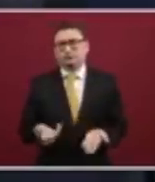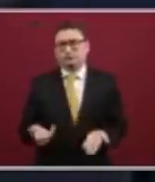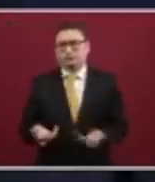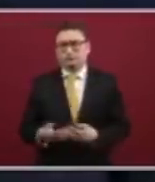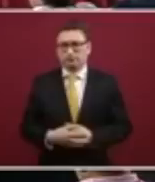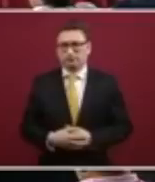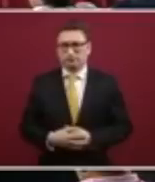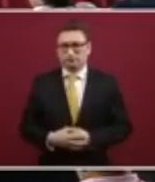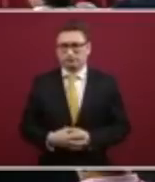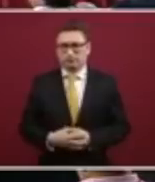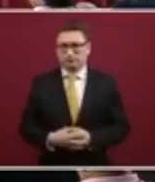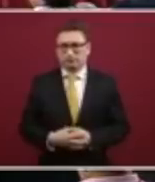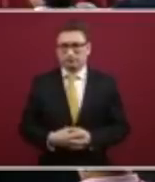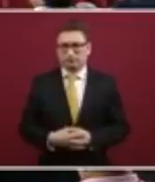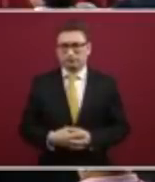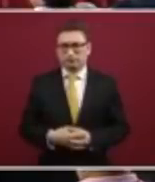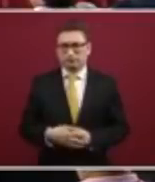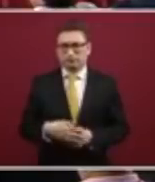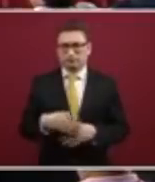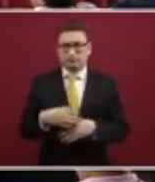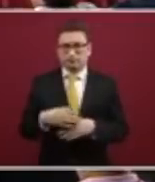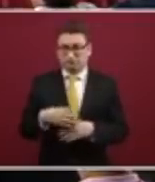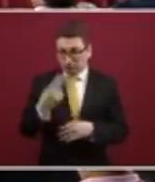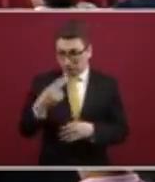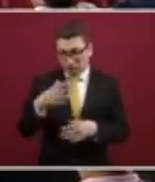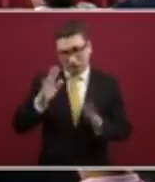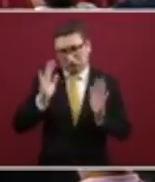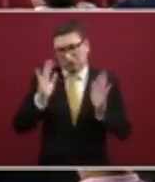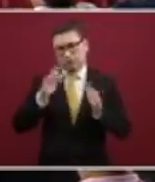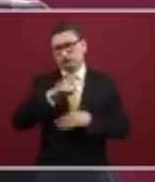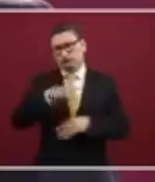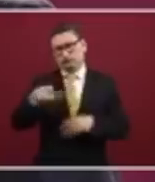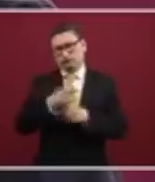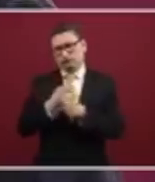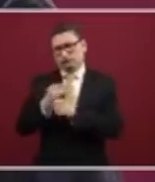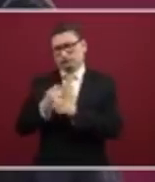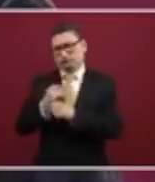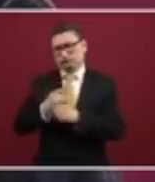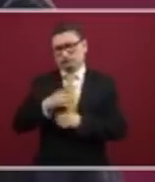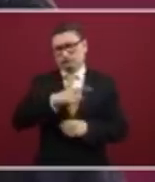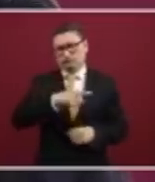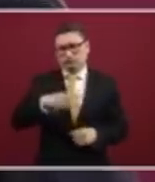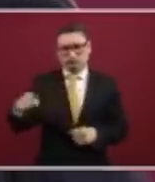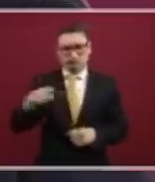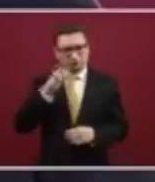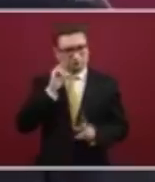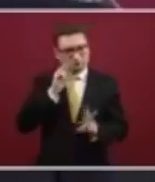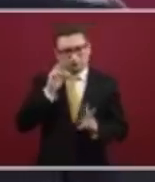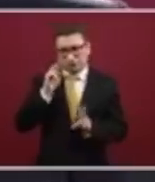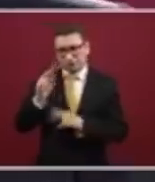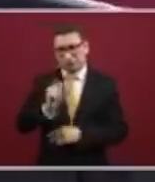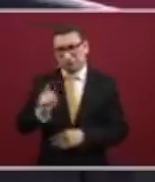No, eso es un asunto de ustedes. O sea, ustedes son mirones profesionales.